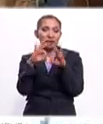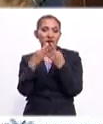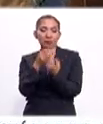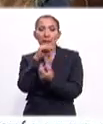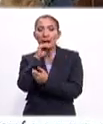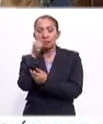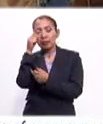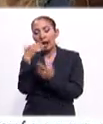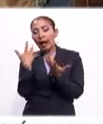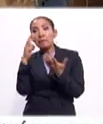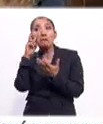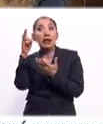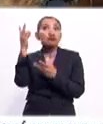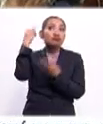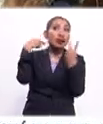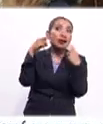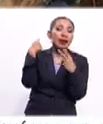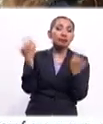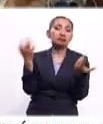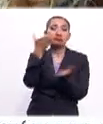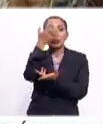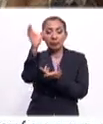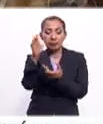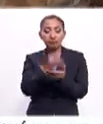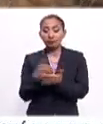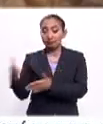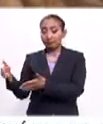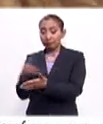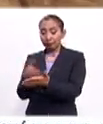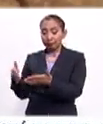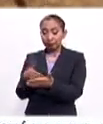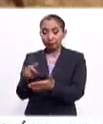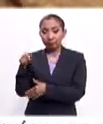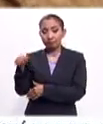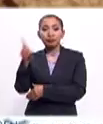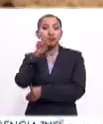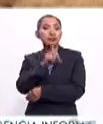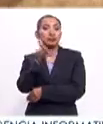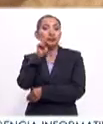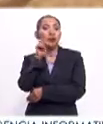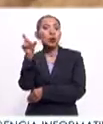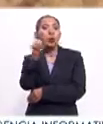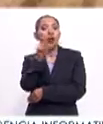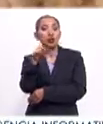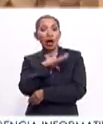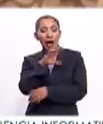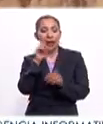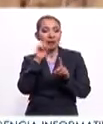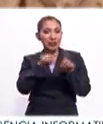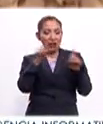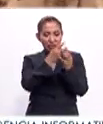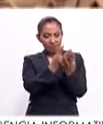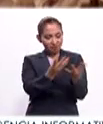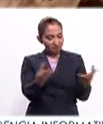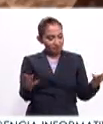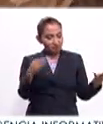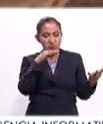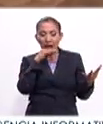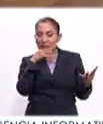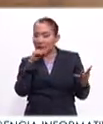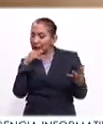diferentes tipos de maíces para enfrentar una situación. En la cocina, pues, la mujer cuando tiene varios maíces